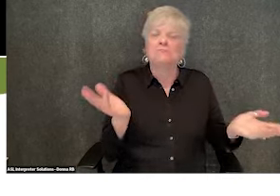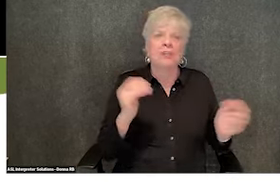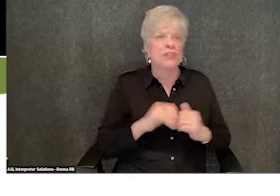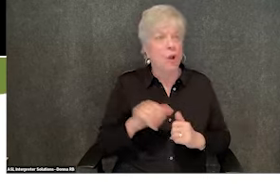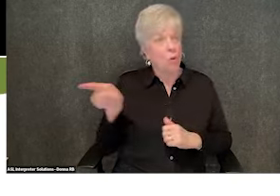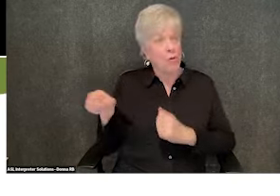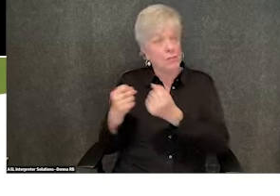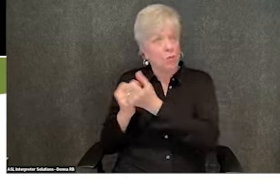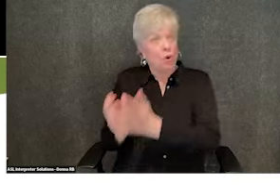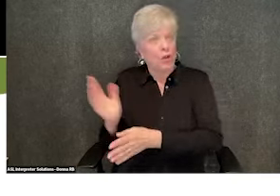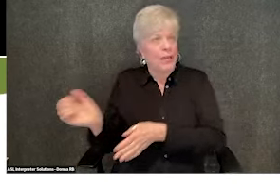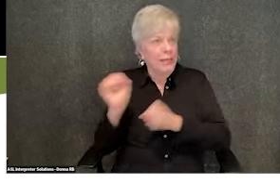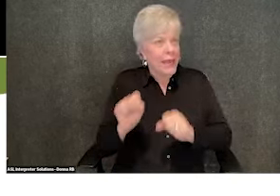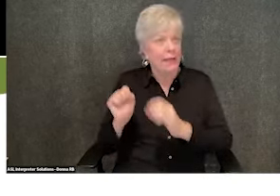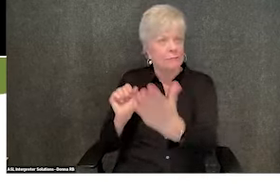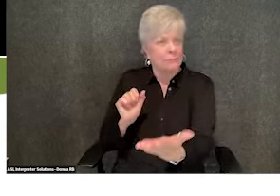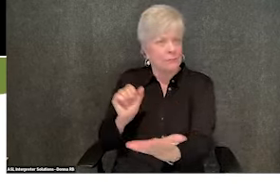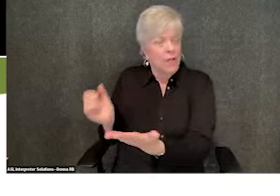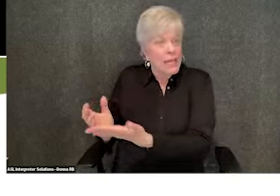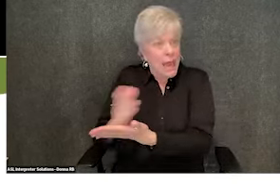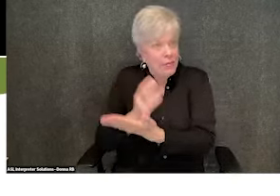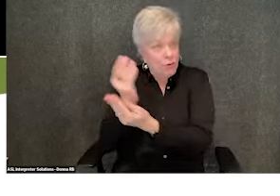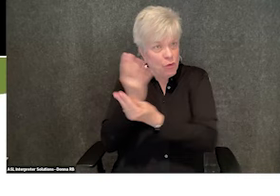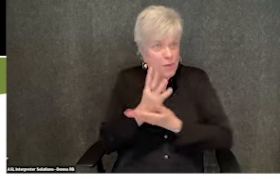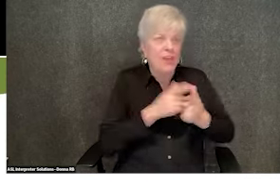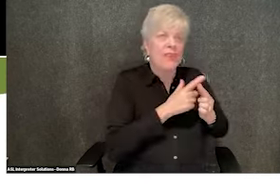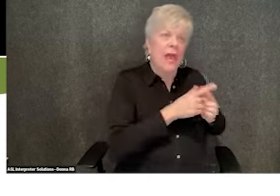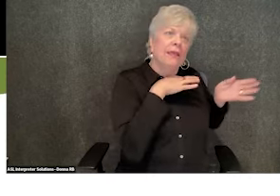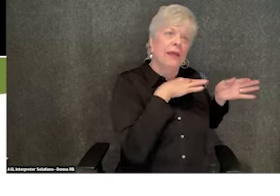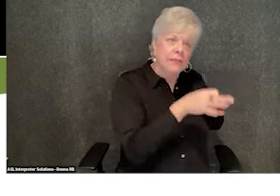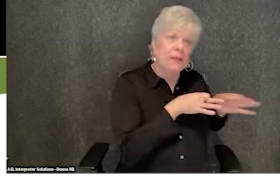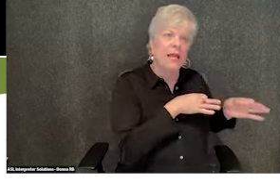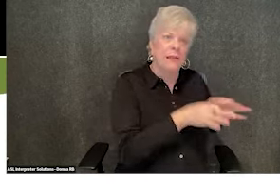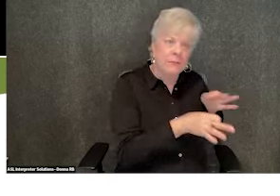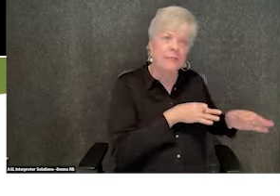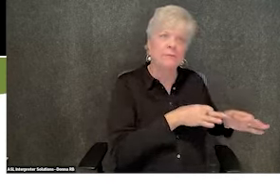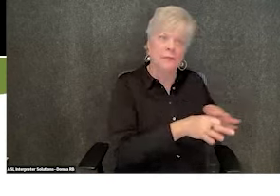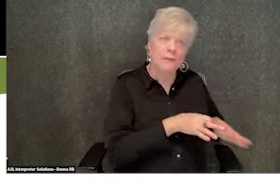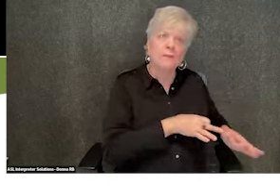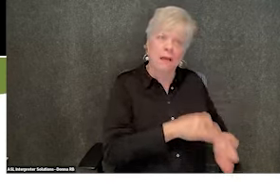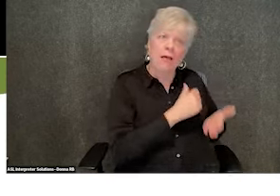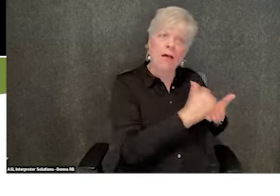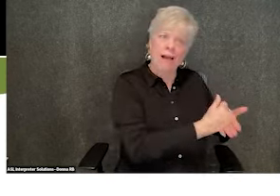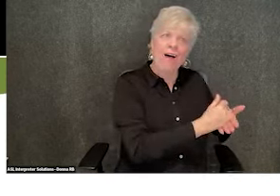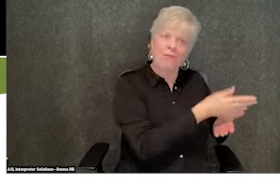información. No todo está escrito de una manera sencilla. Hay un papel de la persona que está apoyando,